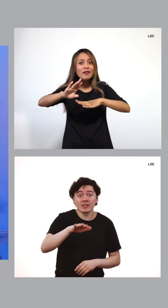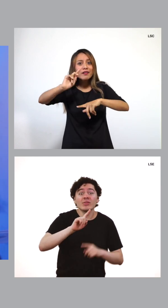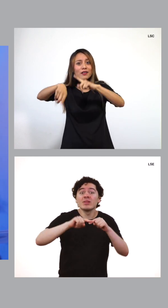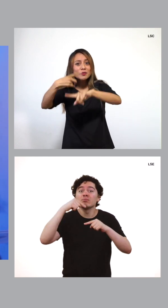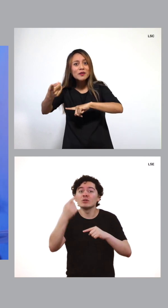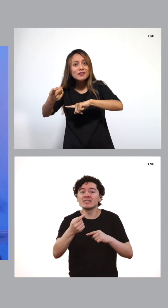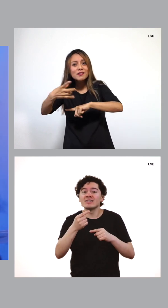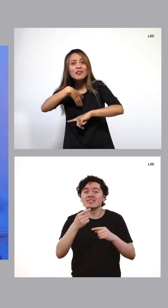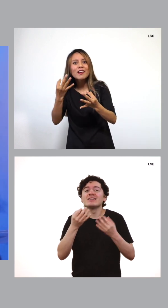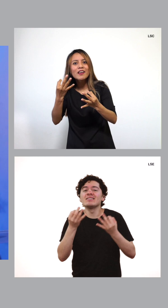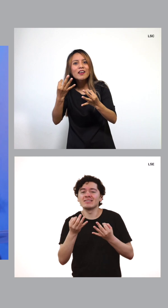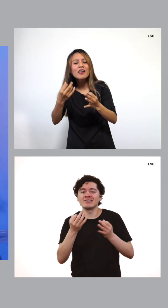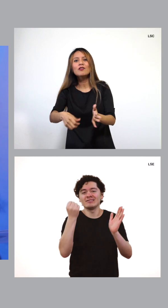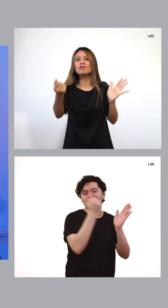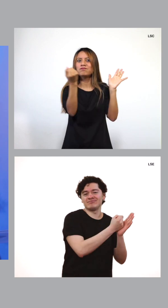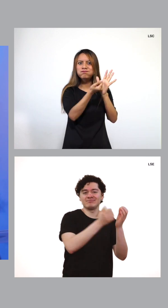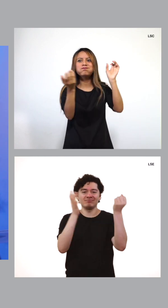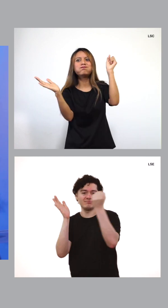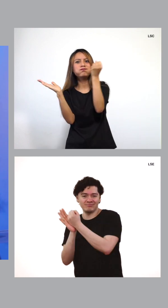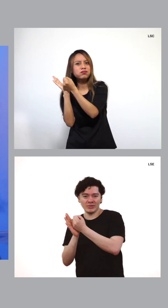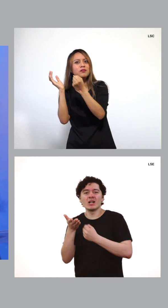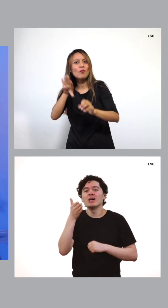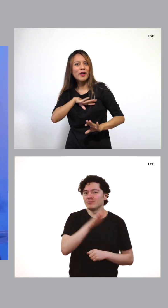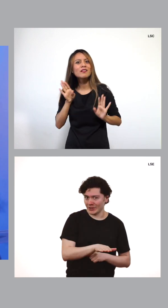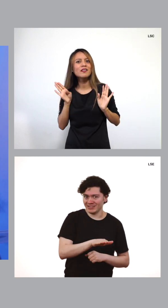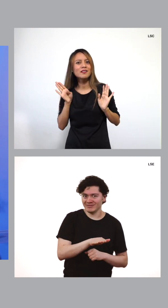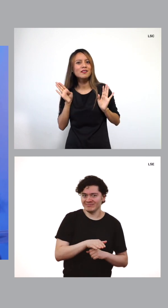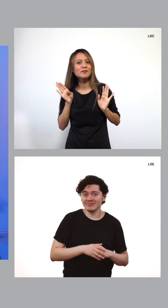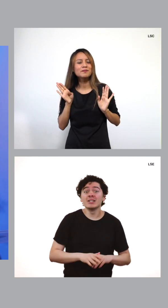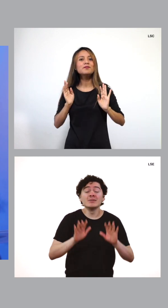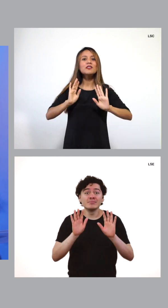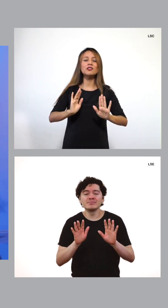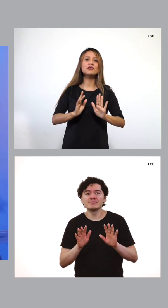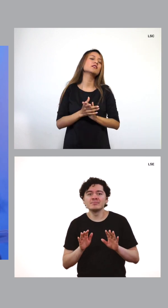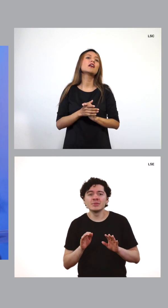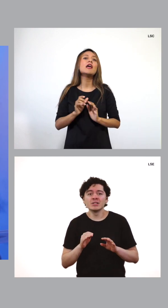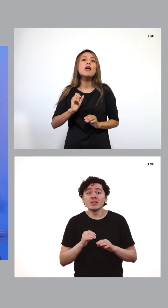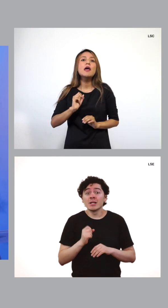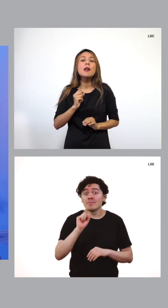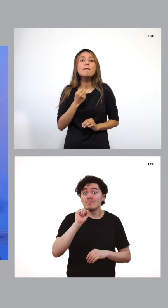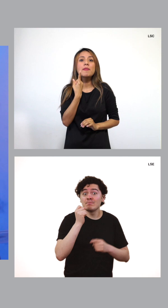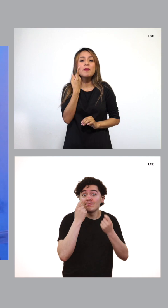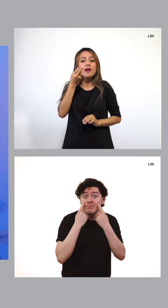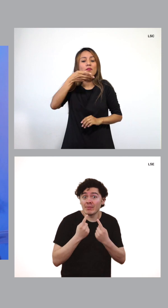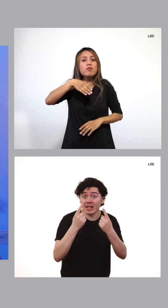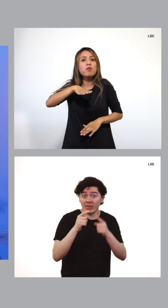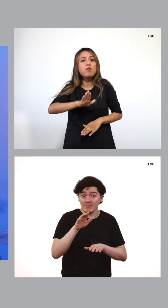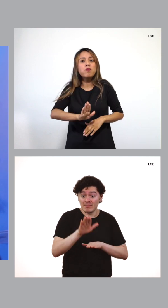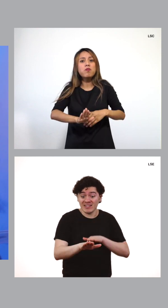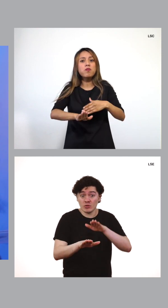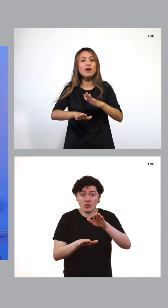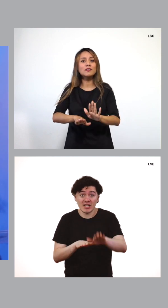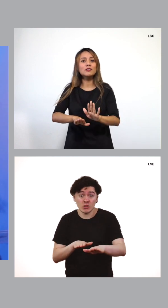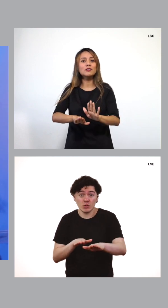crucifícale, crucifícale. El caso es que Jesús entra en esa ciudad y con el primer paso entrando a Jerusalén,